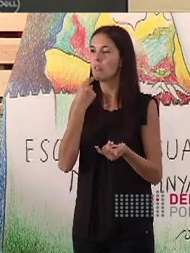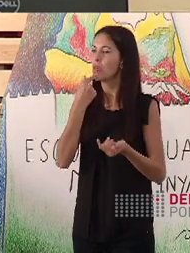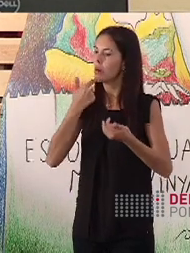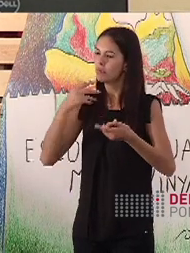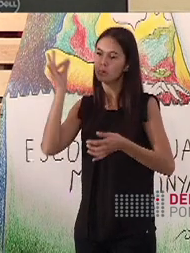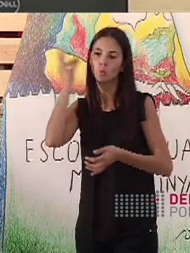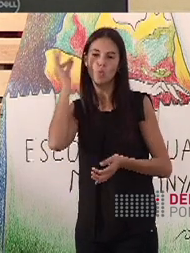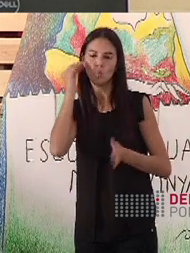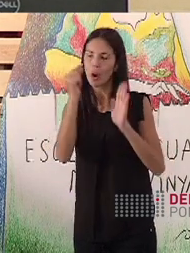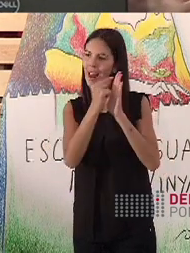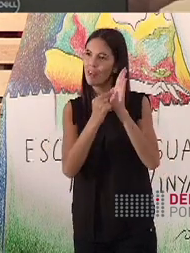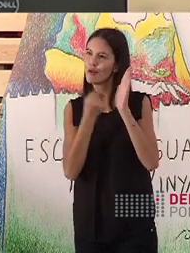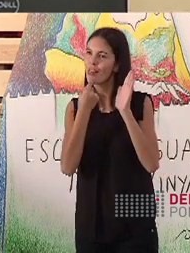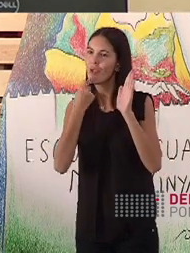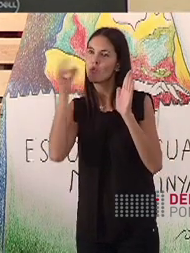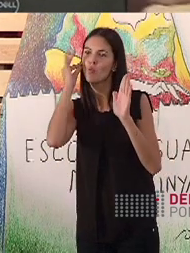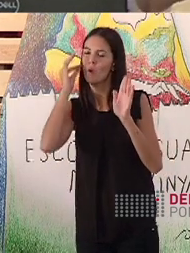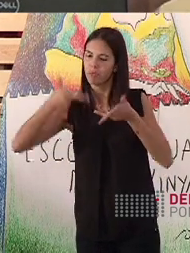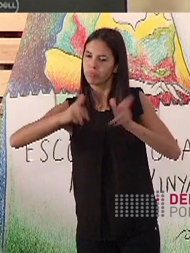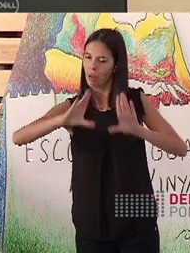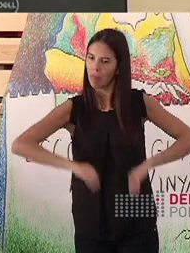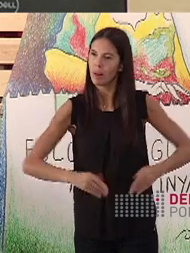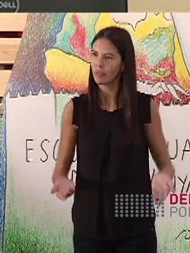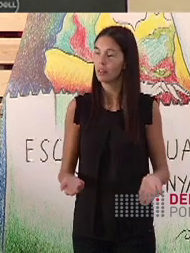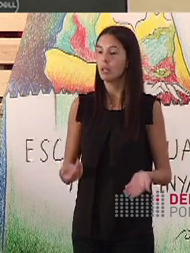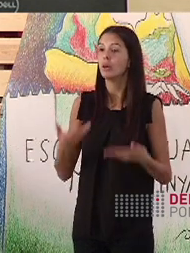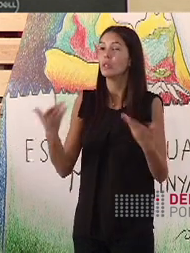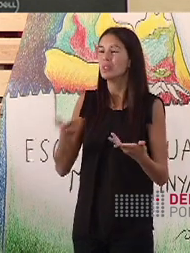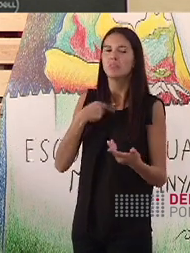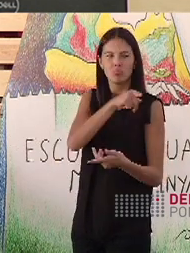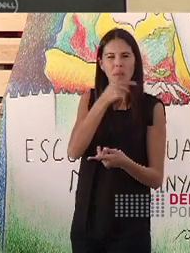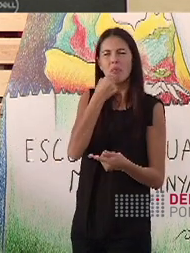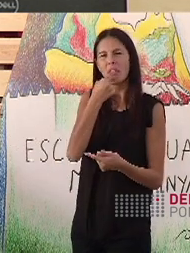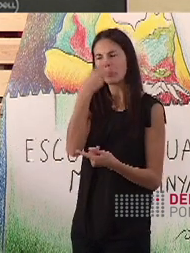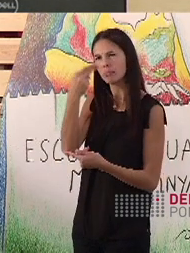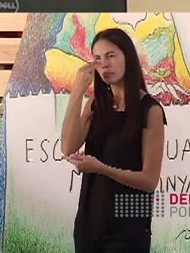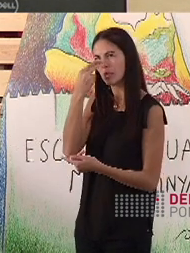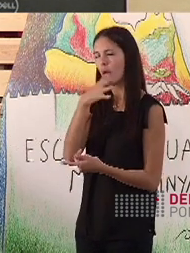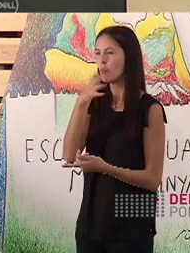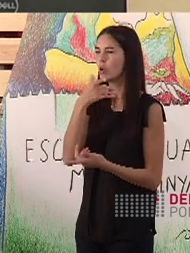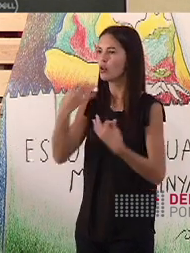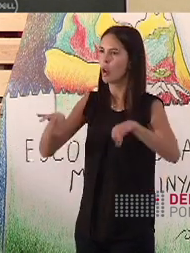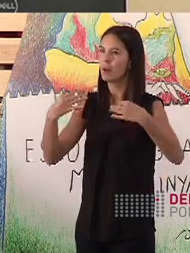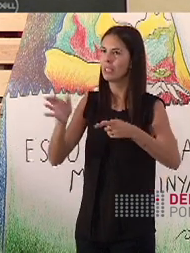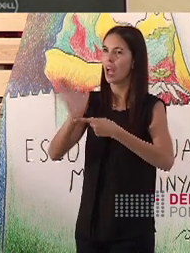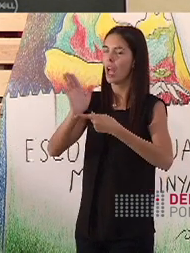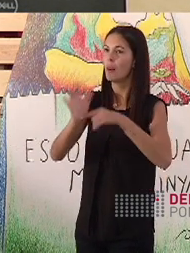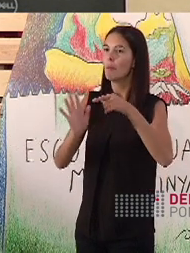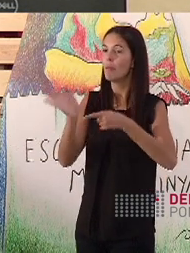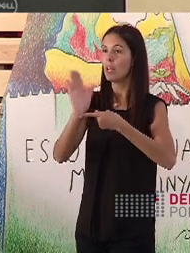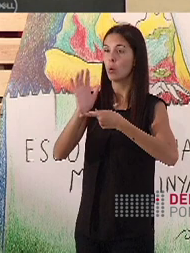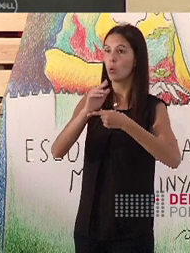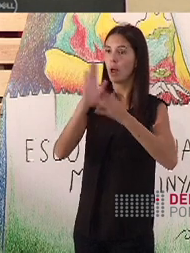consentimiento de la mujer, etcétera, suponemos, pero es muy interesante lo que dices, porque de hecho las productoras son extranjeras. De